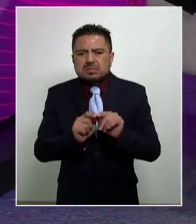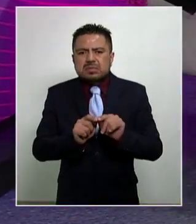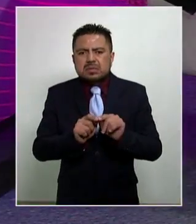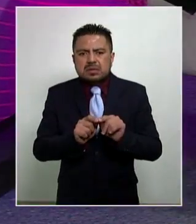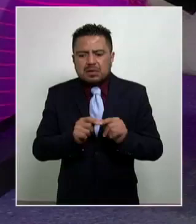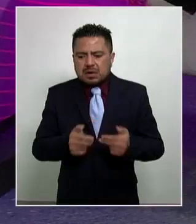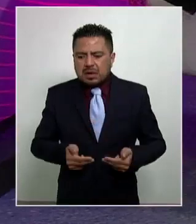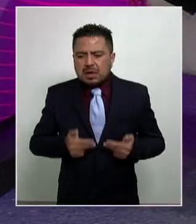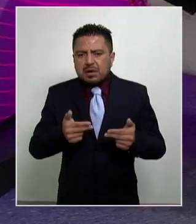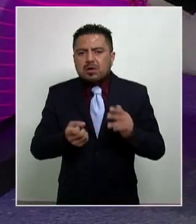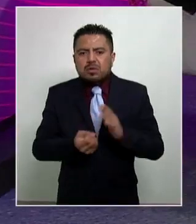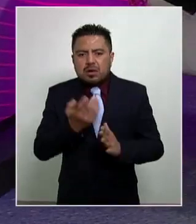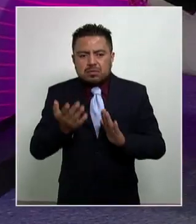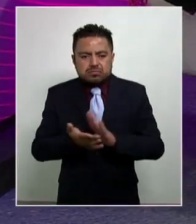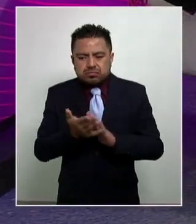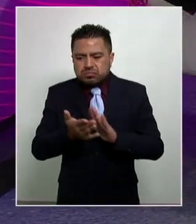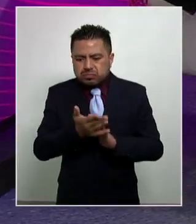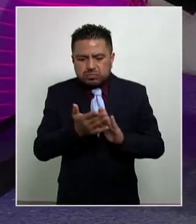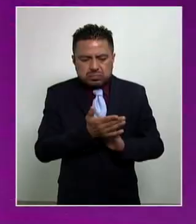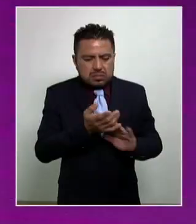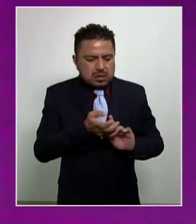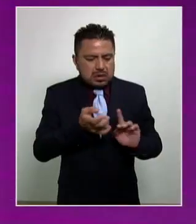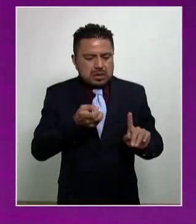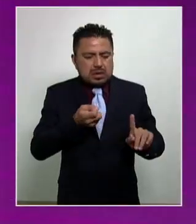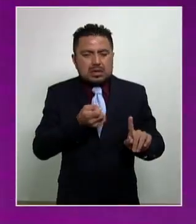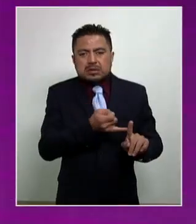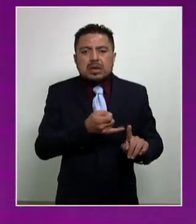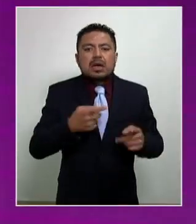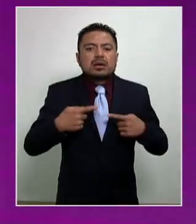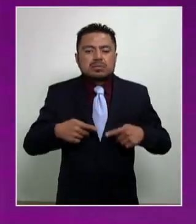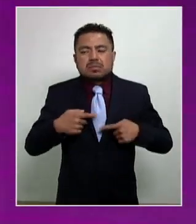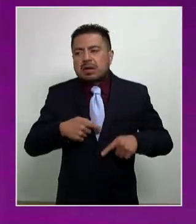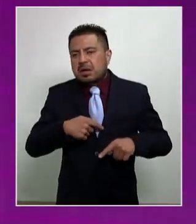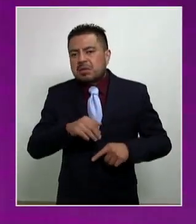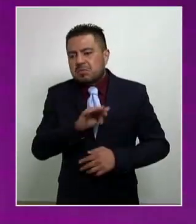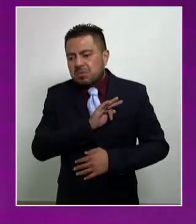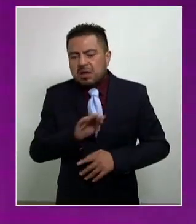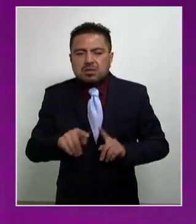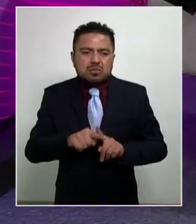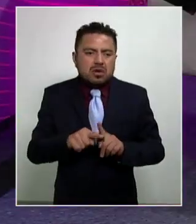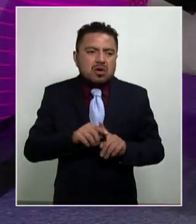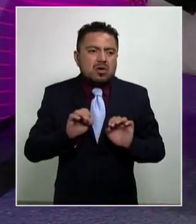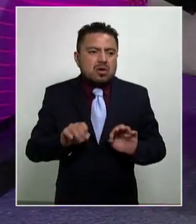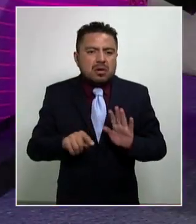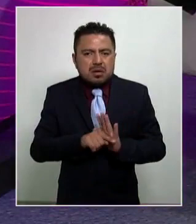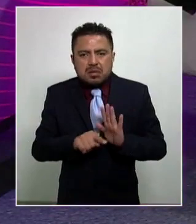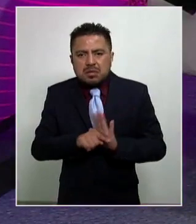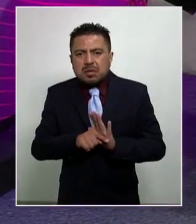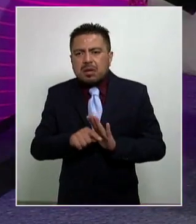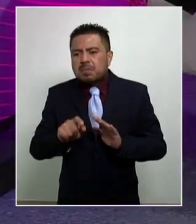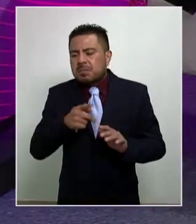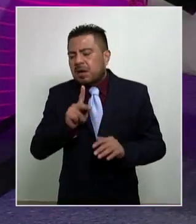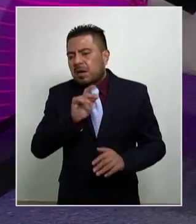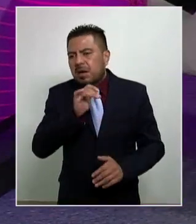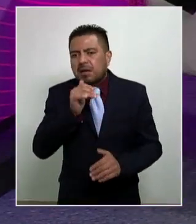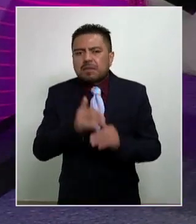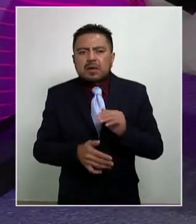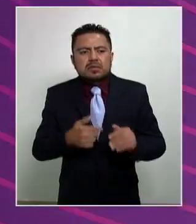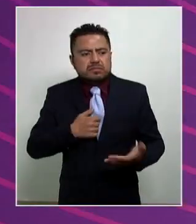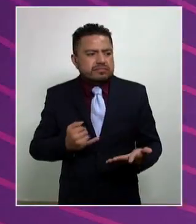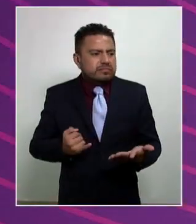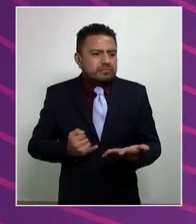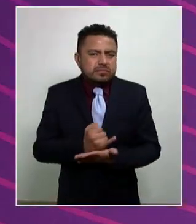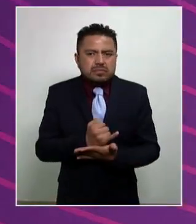genero una construcción de ese individuo, de esa persona. Puede ser positiva o negativa, pero al final yo soy quien